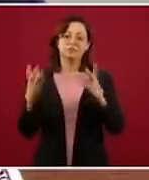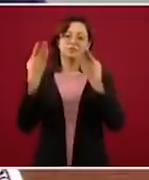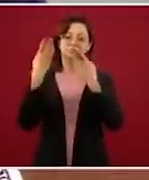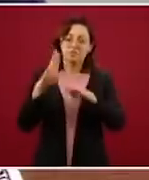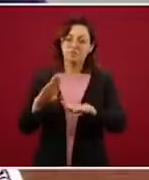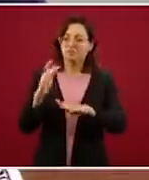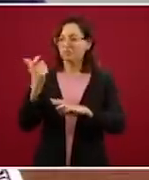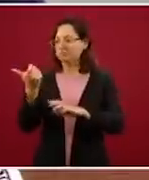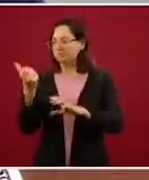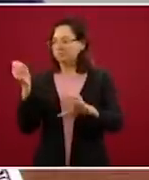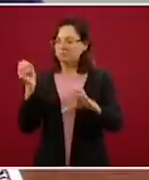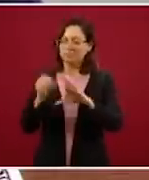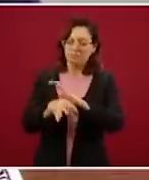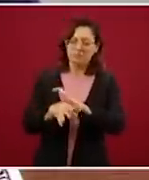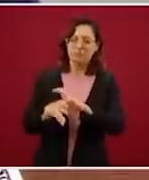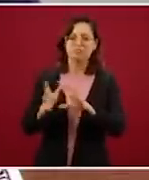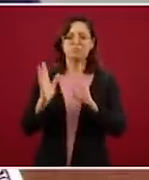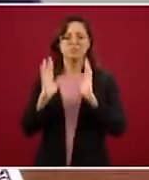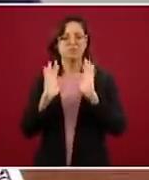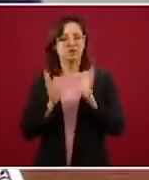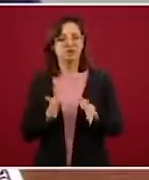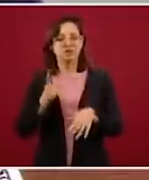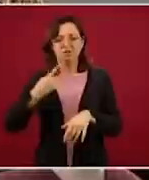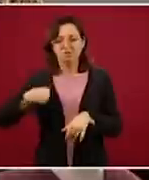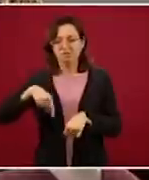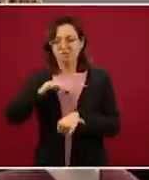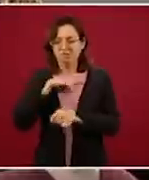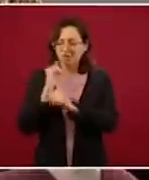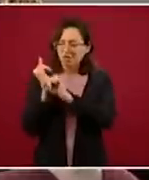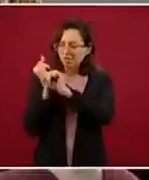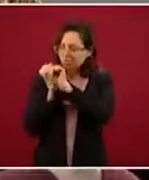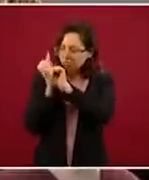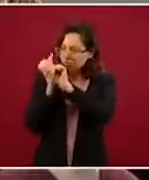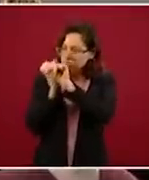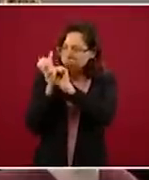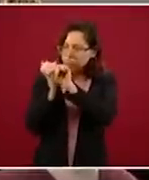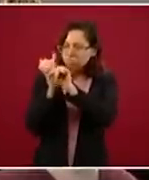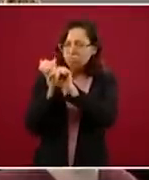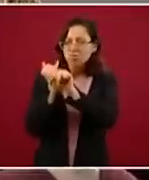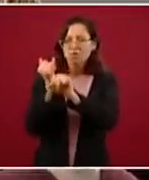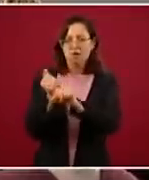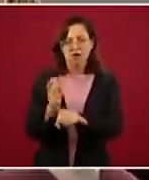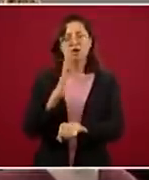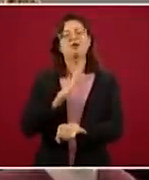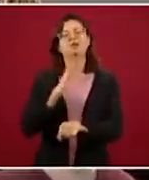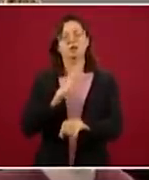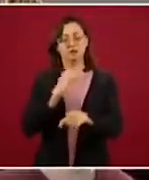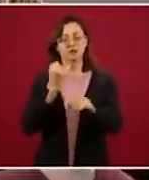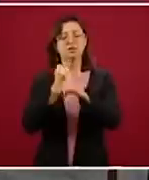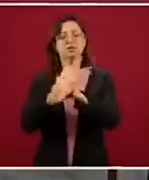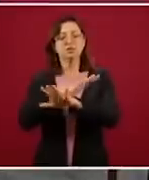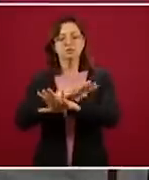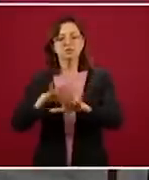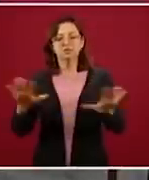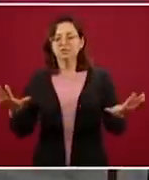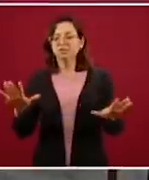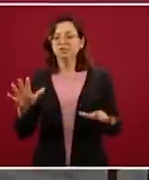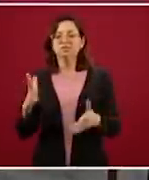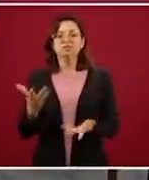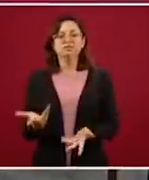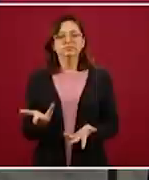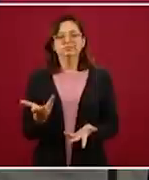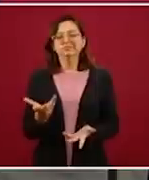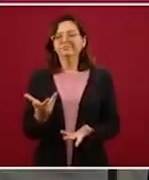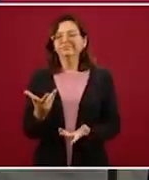Y ya hemos hecho investigación, entonces ya tenemos la información, o sea, no queremos que se